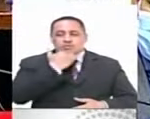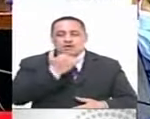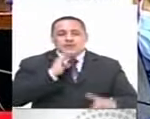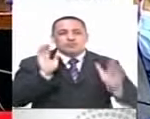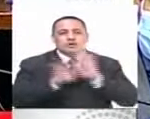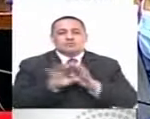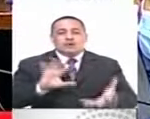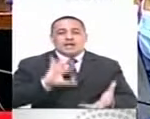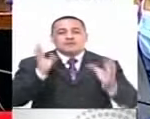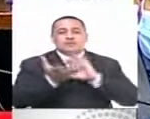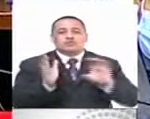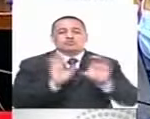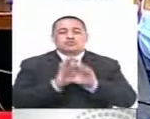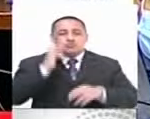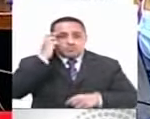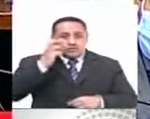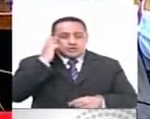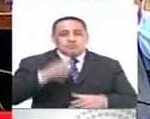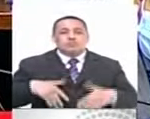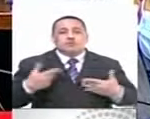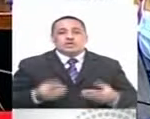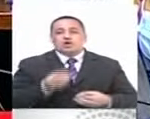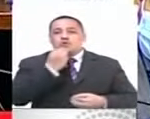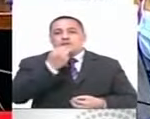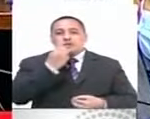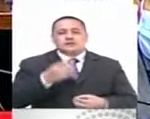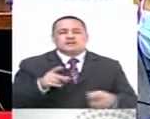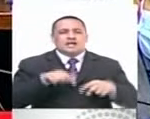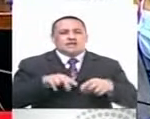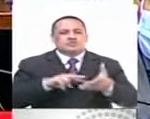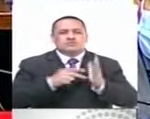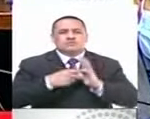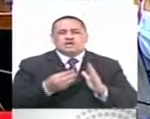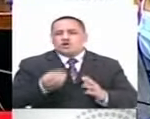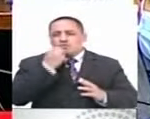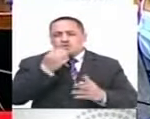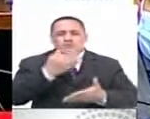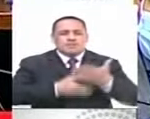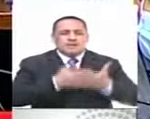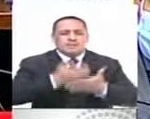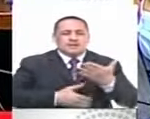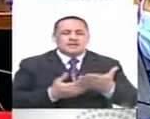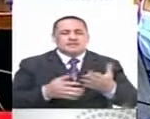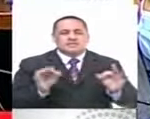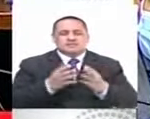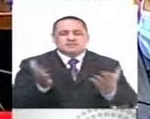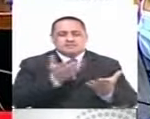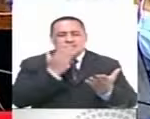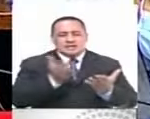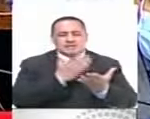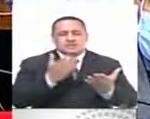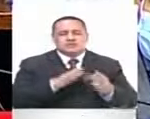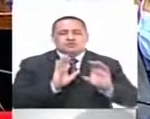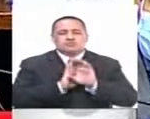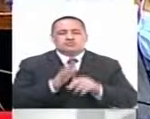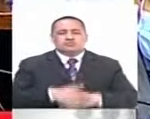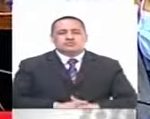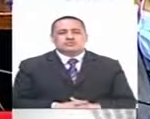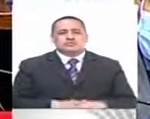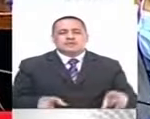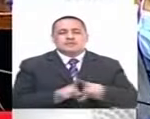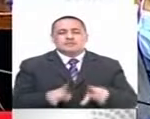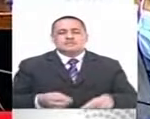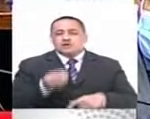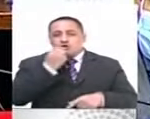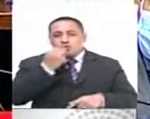que cambiando la constitución van a poder comer. Acá no se come comiendo papel ni páginas de una constitución. Se